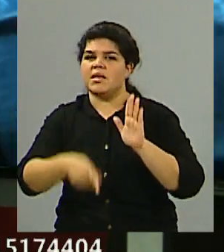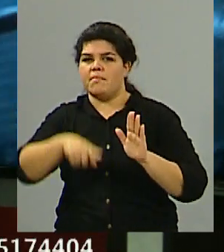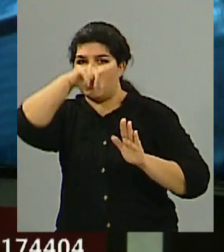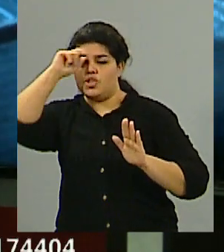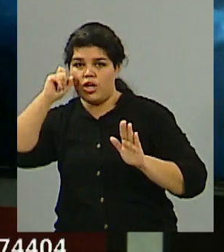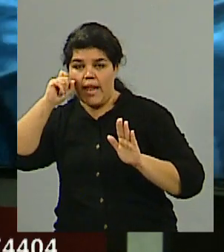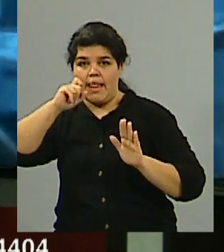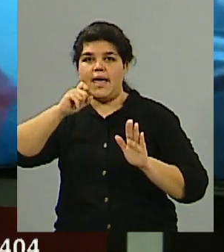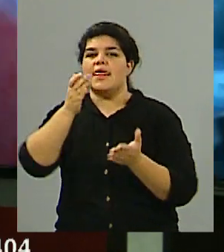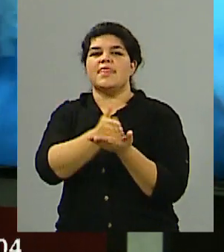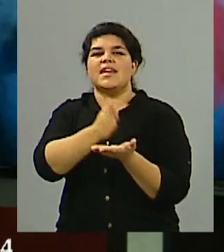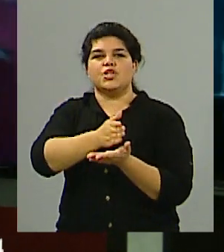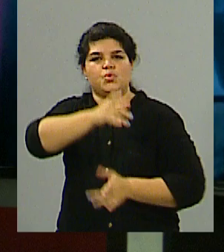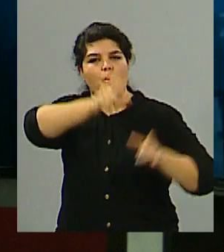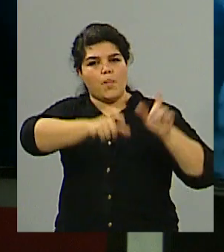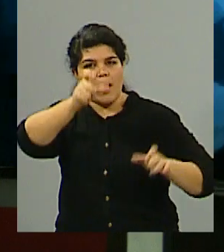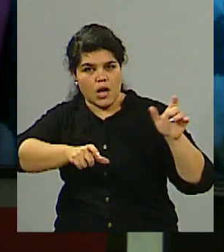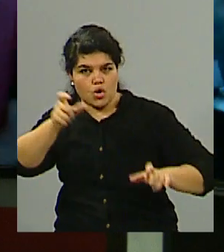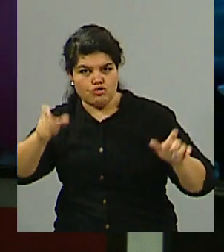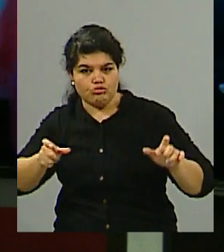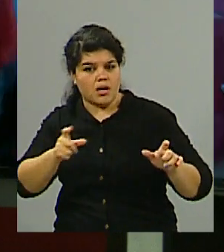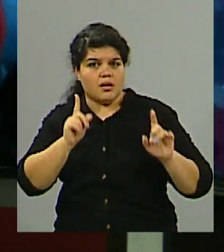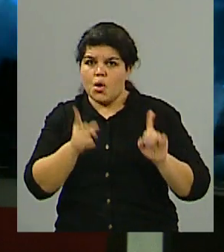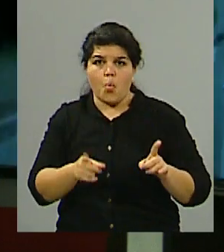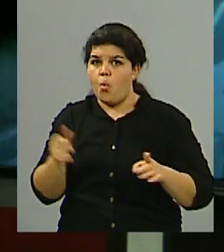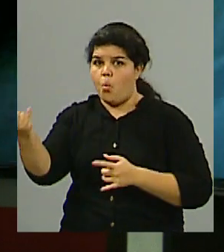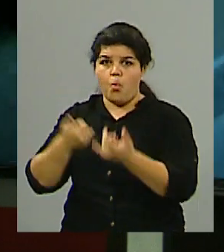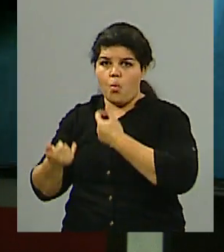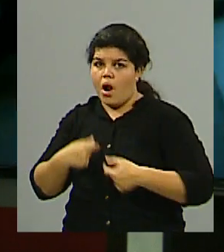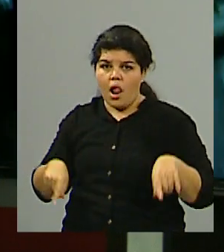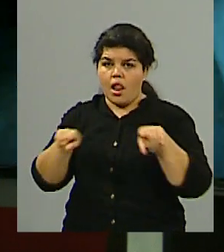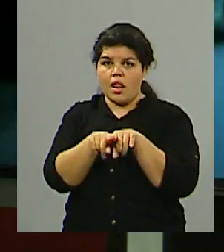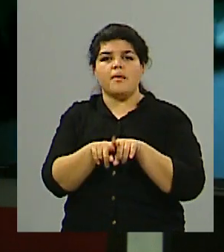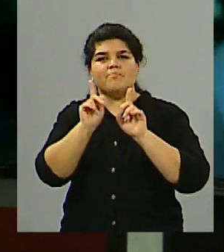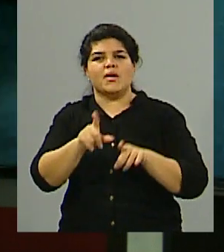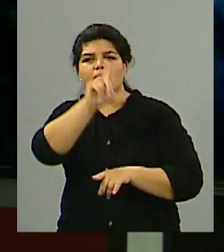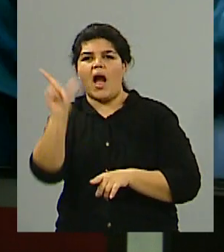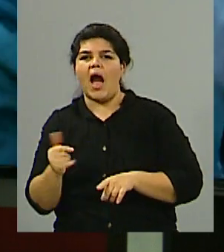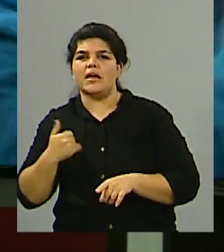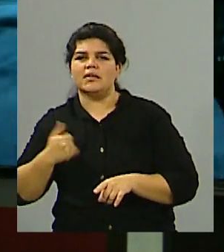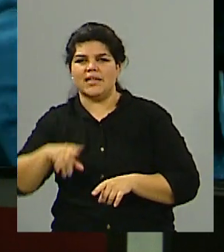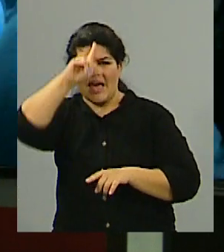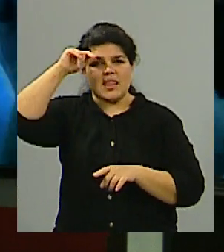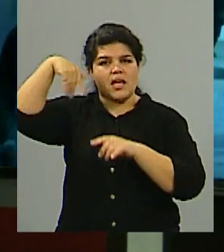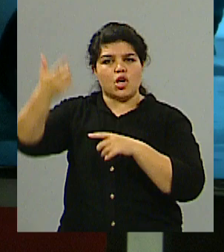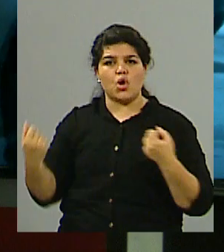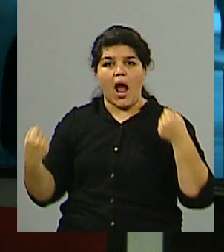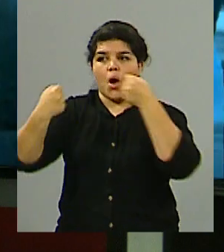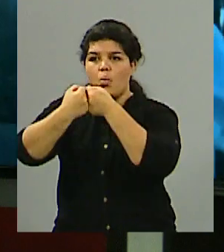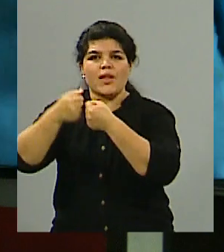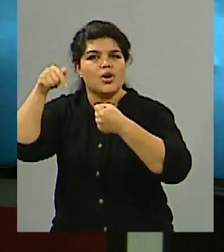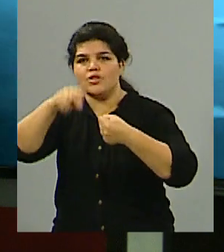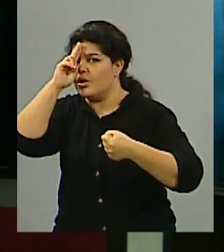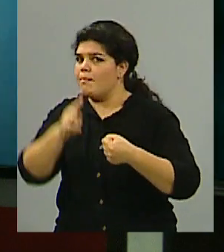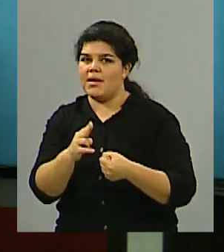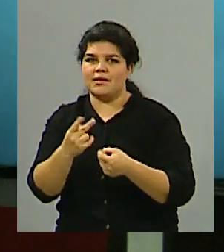derechos humanos y que también tiene que ver con lo que ha suscrito la República Argentina en materia internacional. Se está